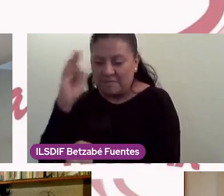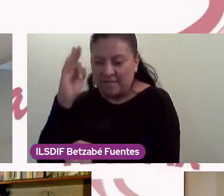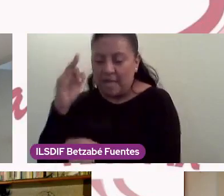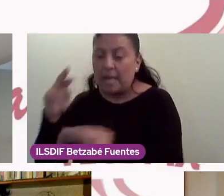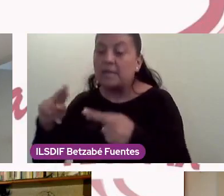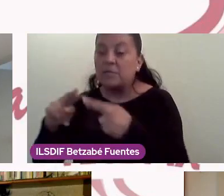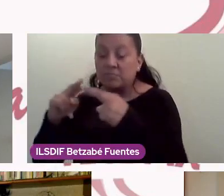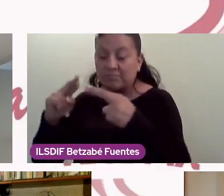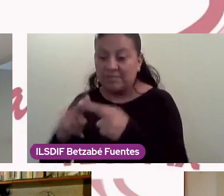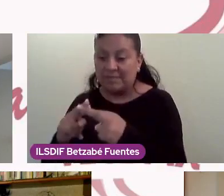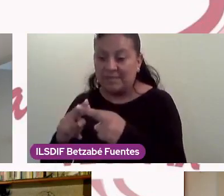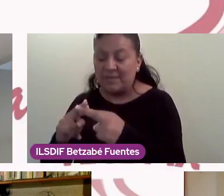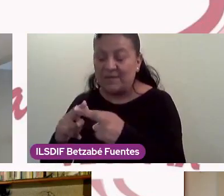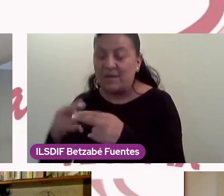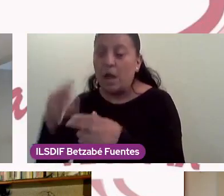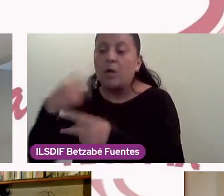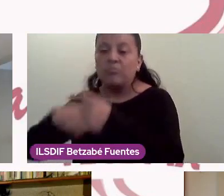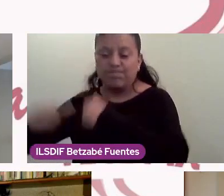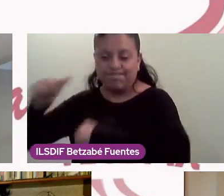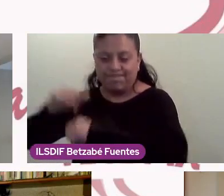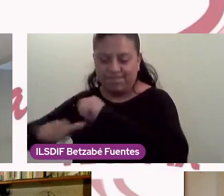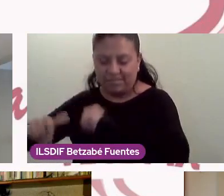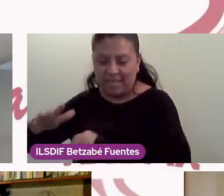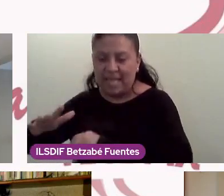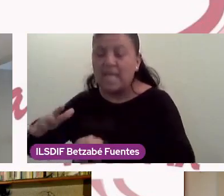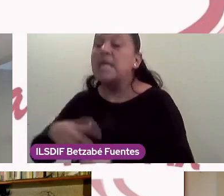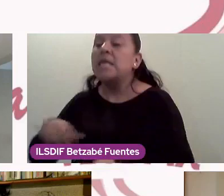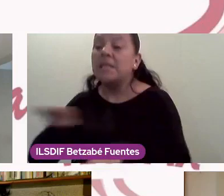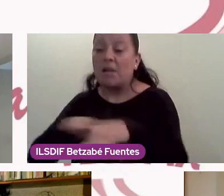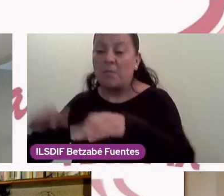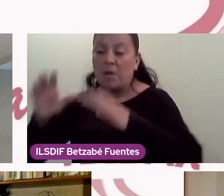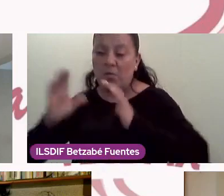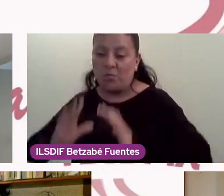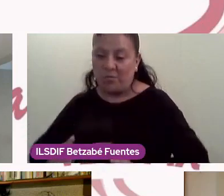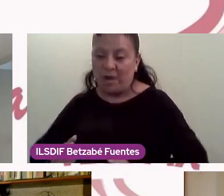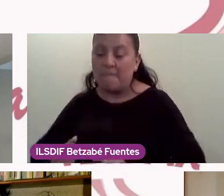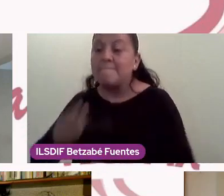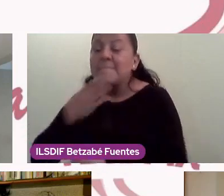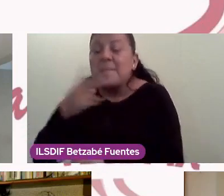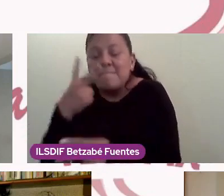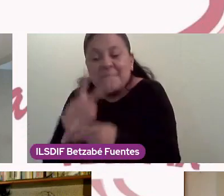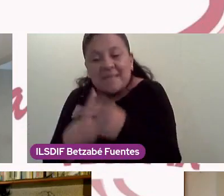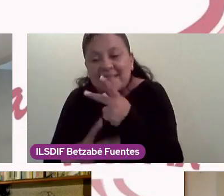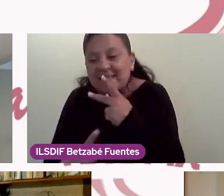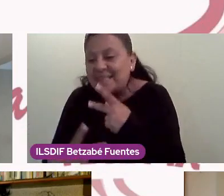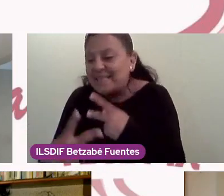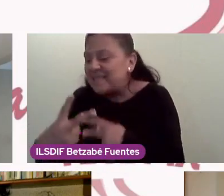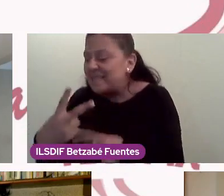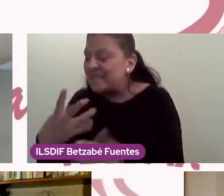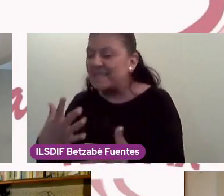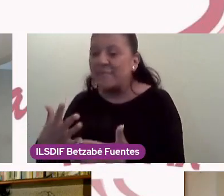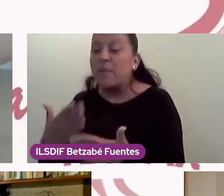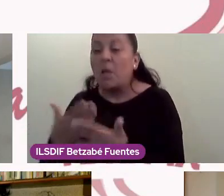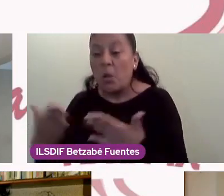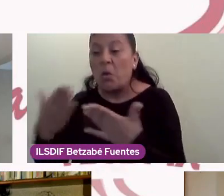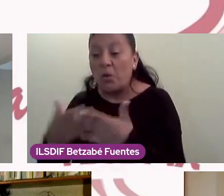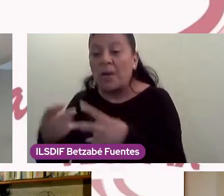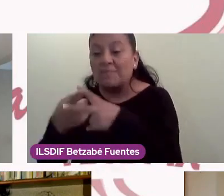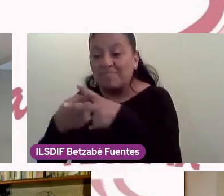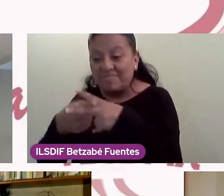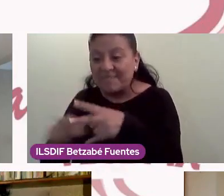un pedacito de su semblanza curricular para, bueno, pues cederle el uso de la voz y quedar atentos y atentas a escuchar